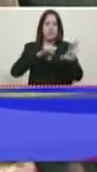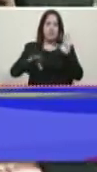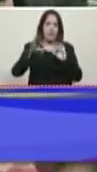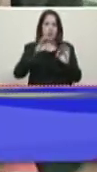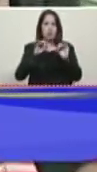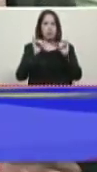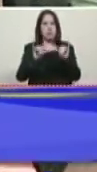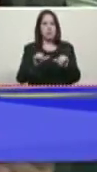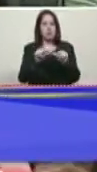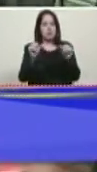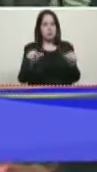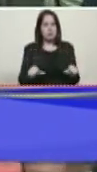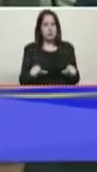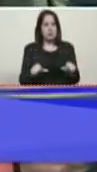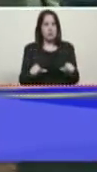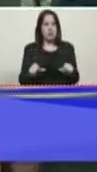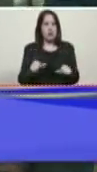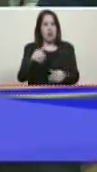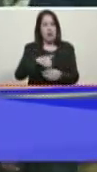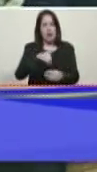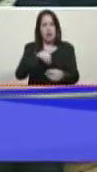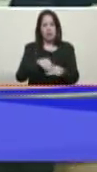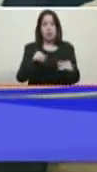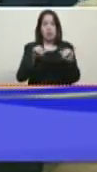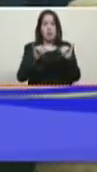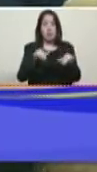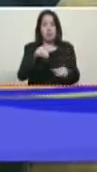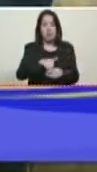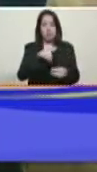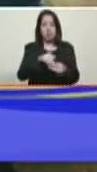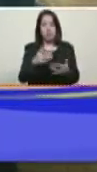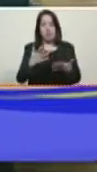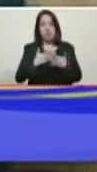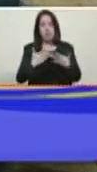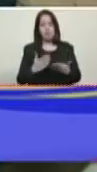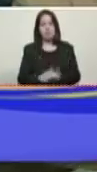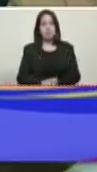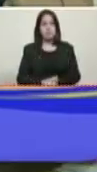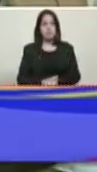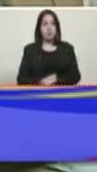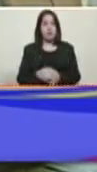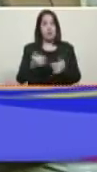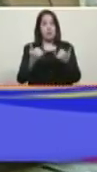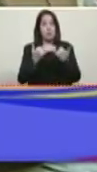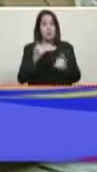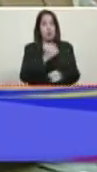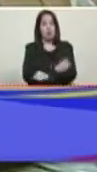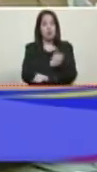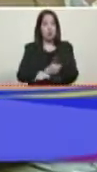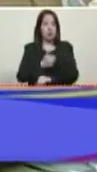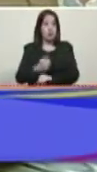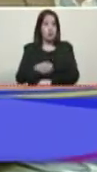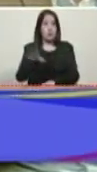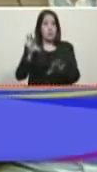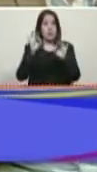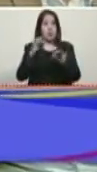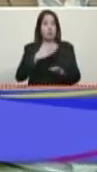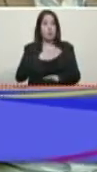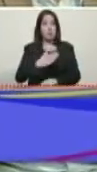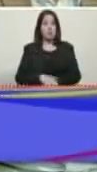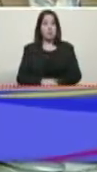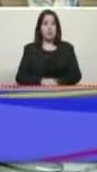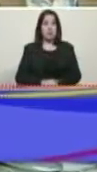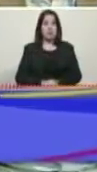electoral y las mismas máquinas que me eligieron a mí por las mismas autoridades cds que me eligieron a mí